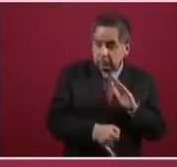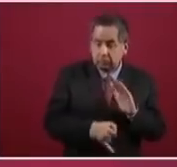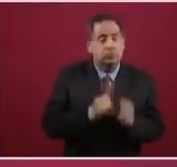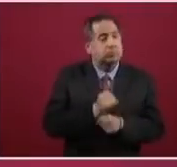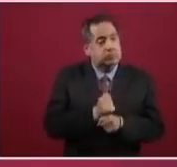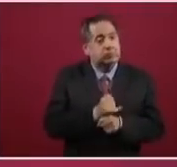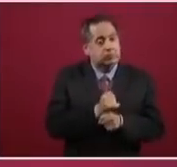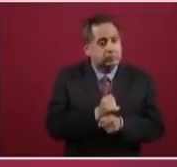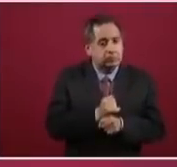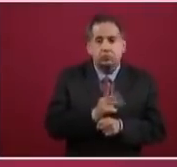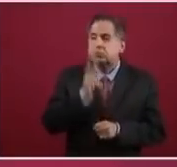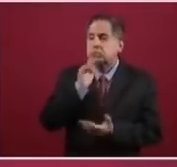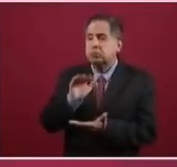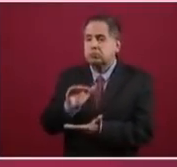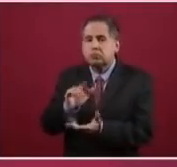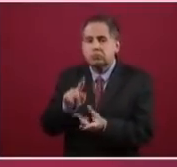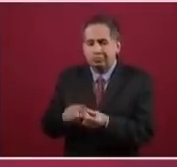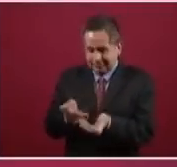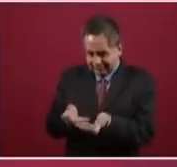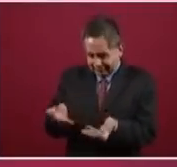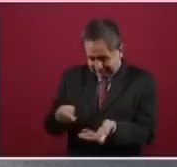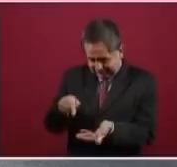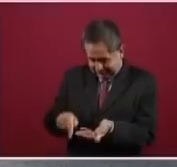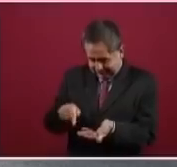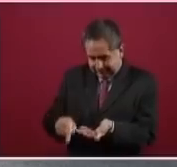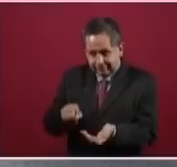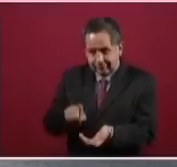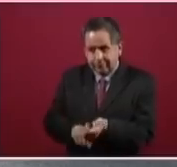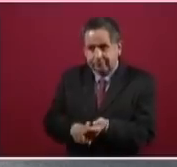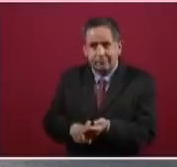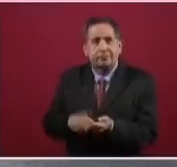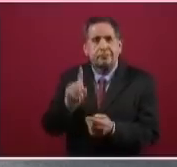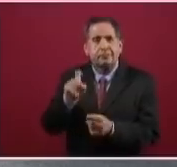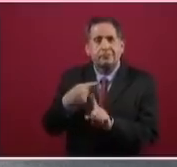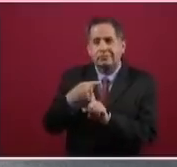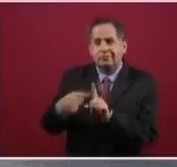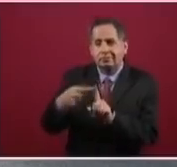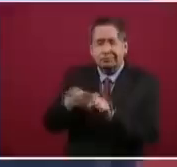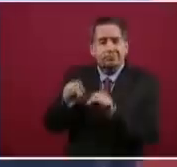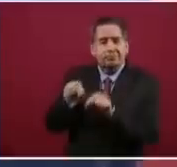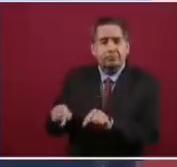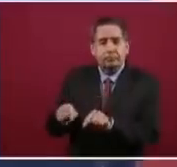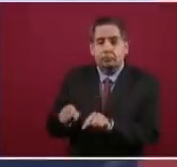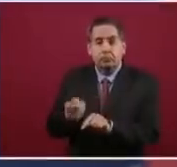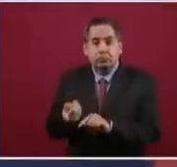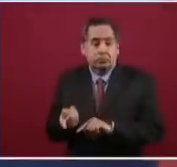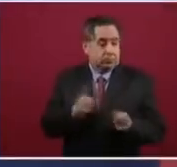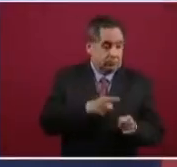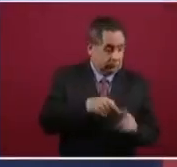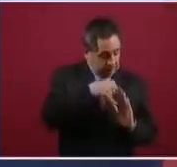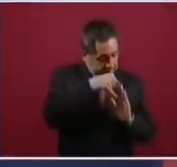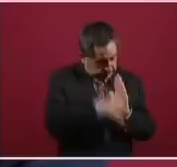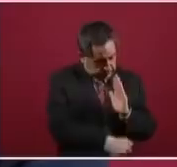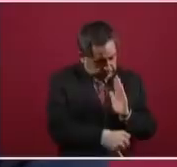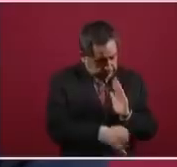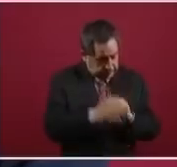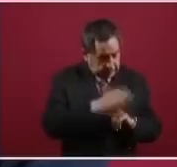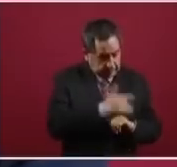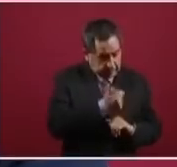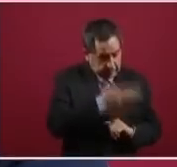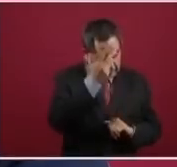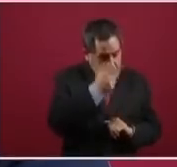y el petróleo está en tierra y en aguas someras y es donde cuesta